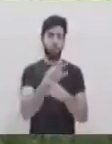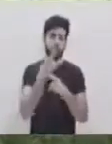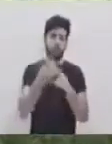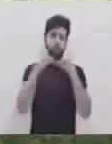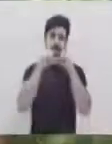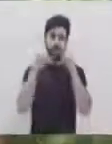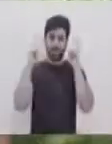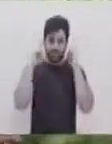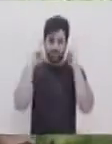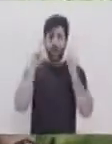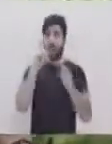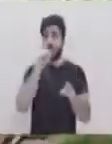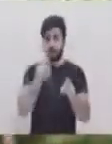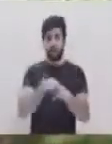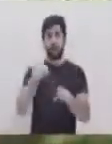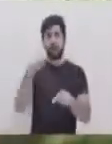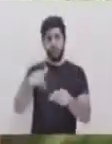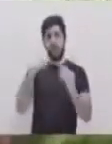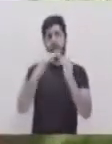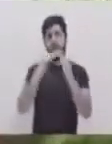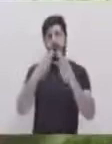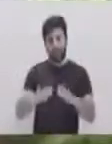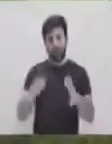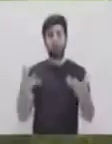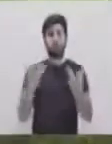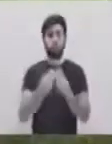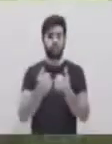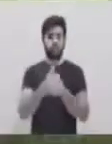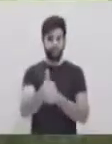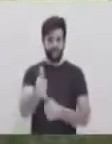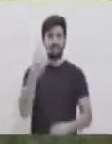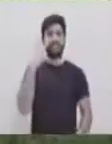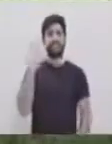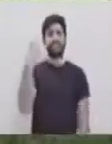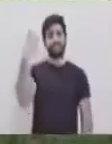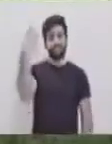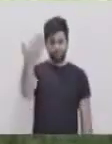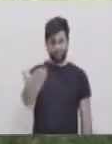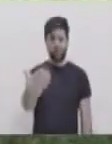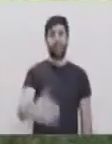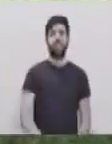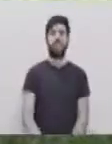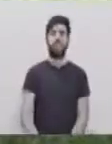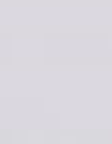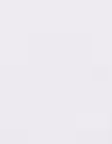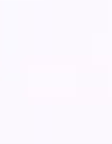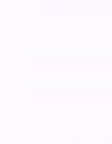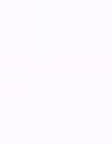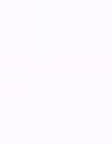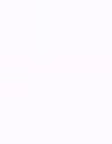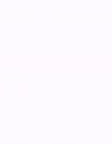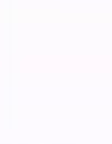de la mascarilla. Recuerda, Guatemala no se detiene. Hasta la próxima, amiguitos.